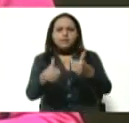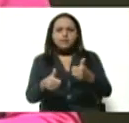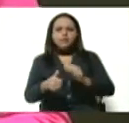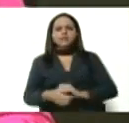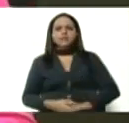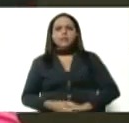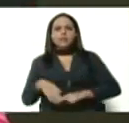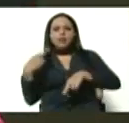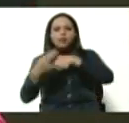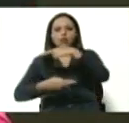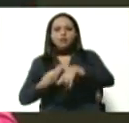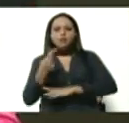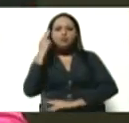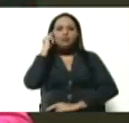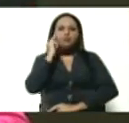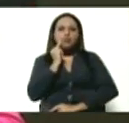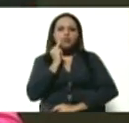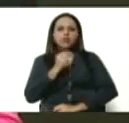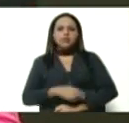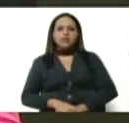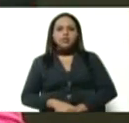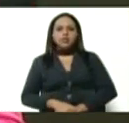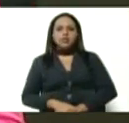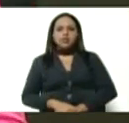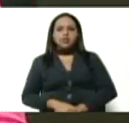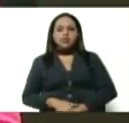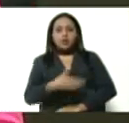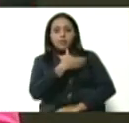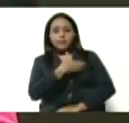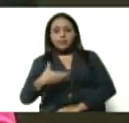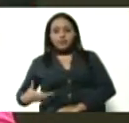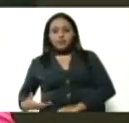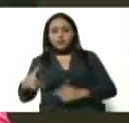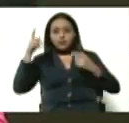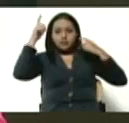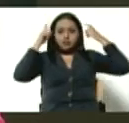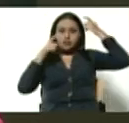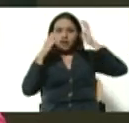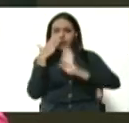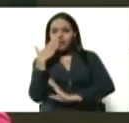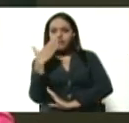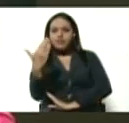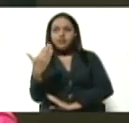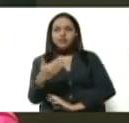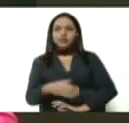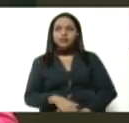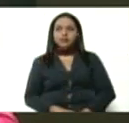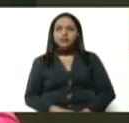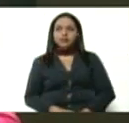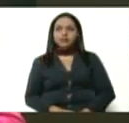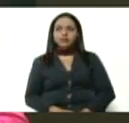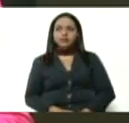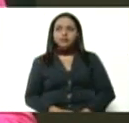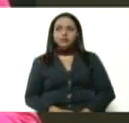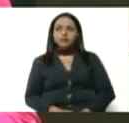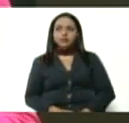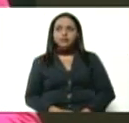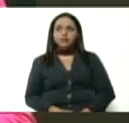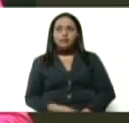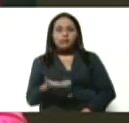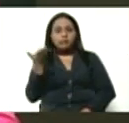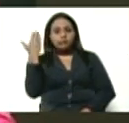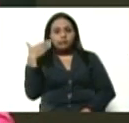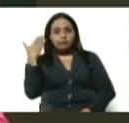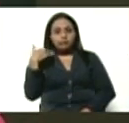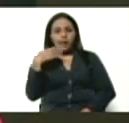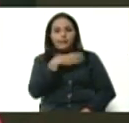la Revolución Bolivariana con el comandante Hugo Chávez al frente. Cuando el comandante Hugo Chávez